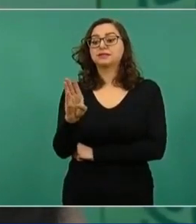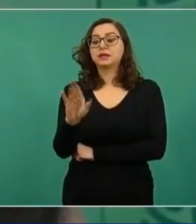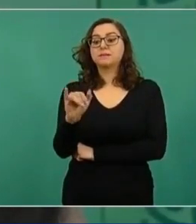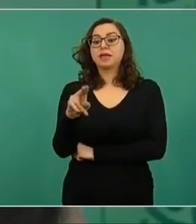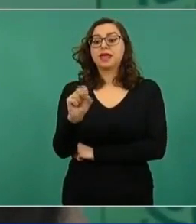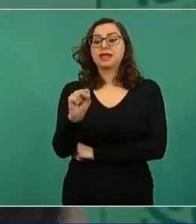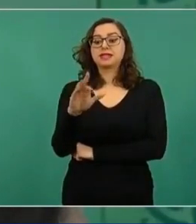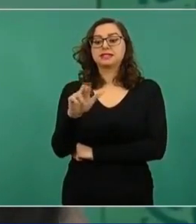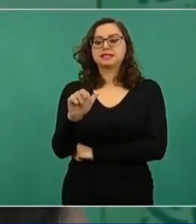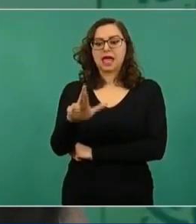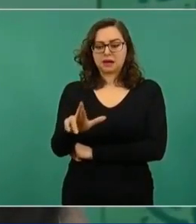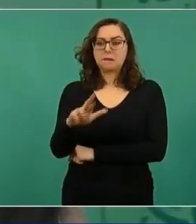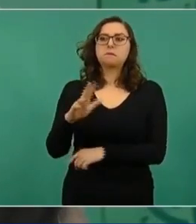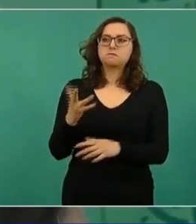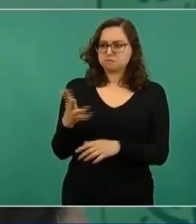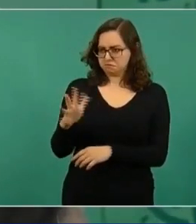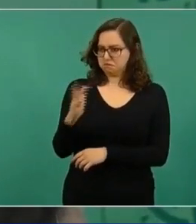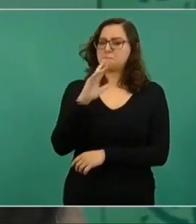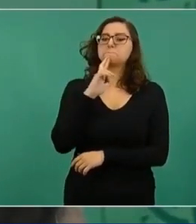están mejores,